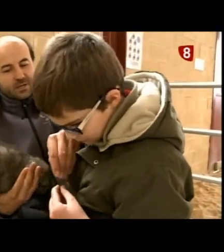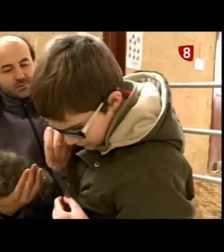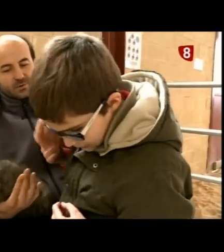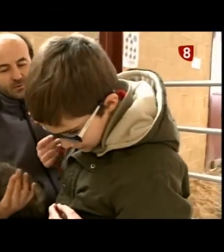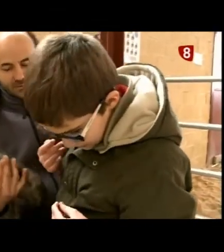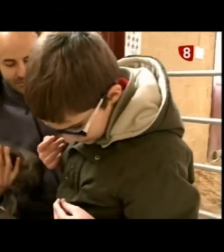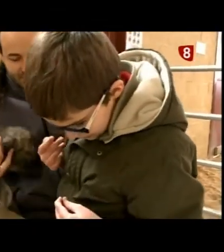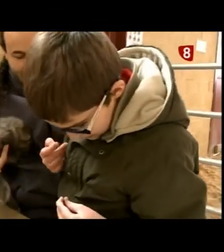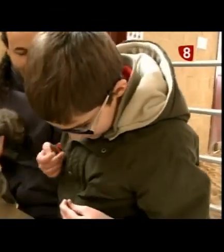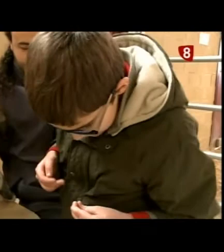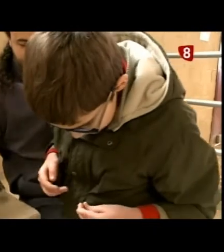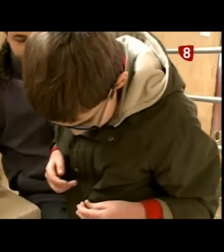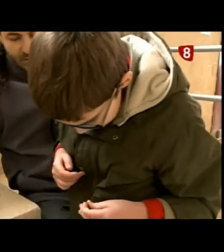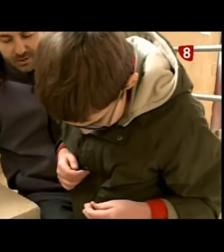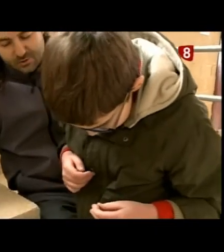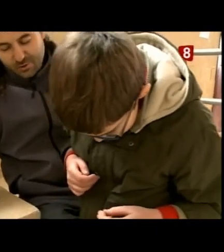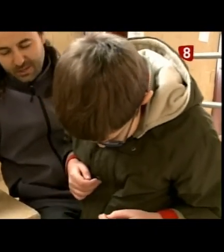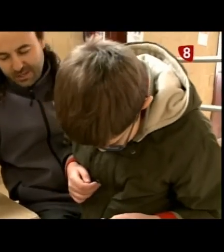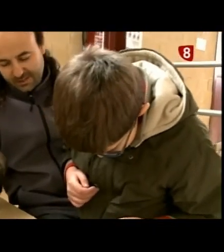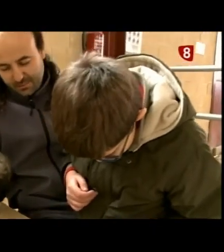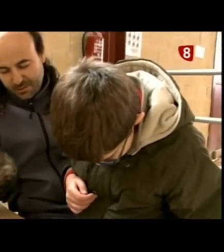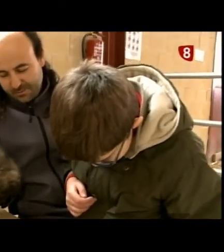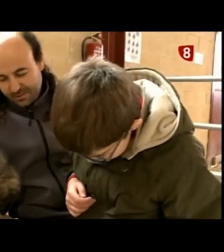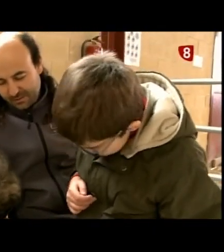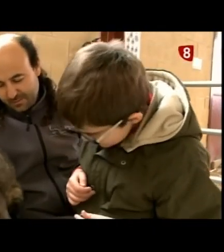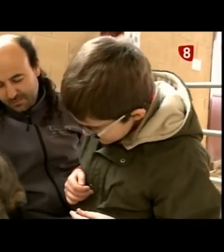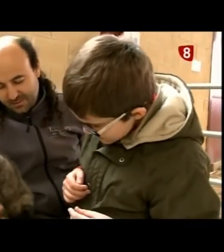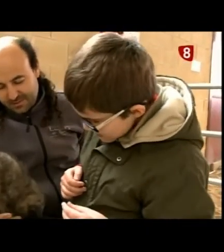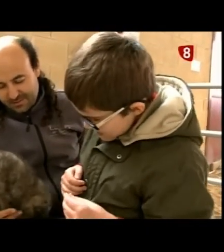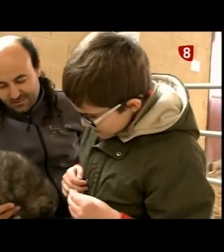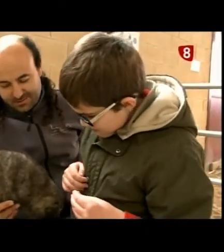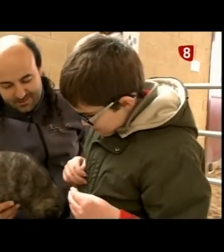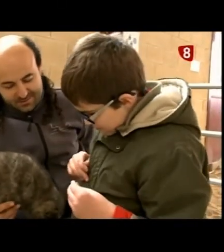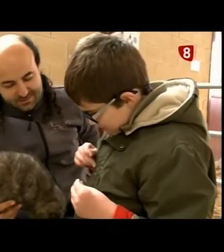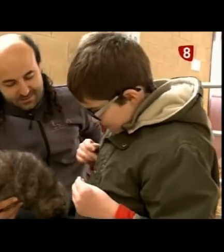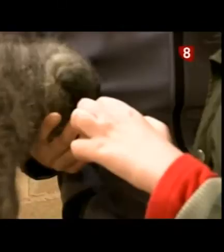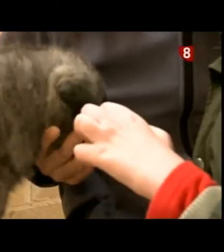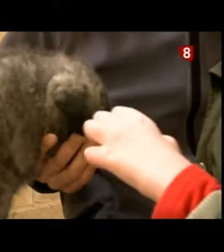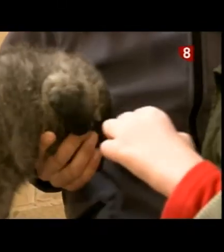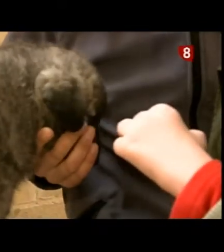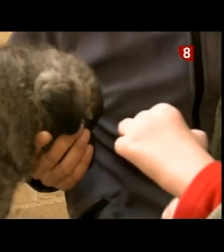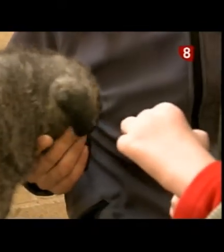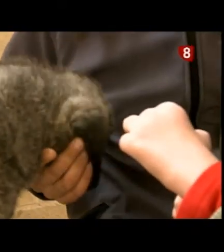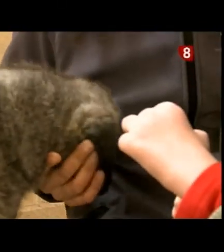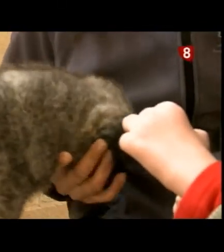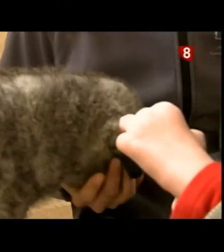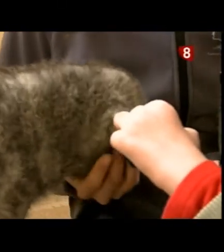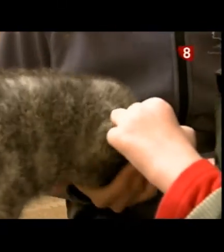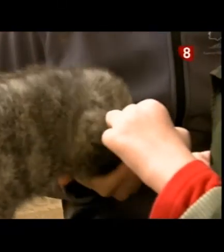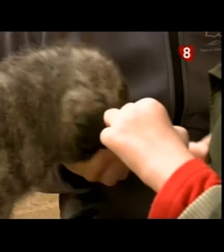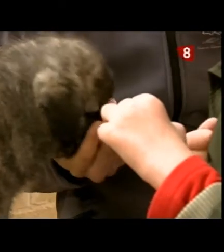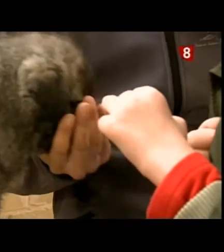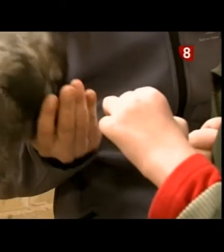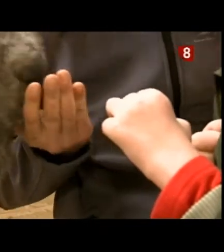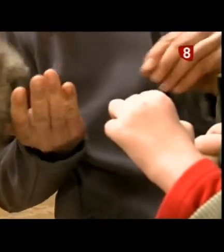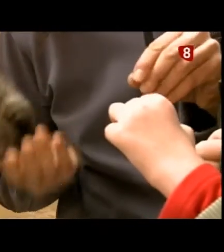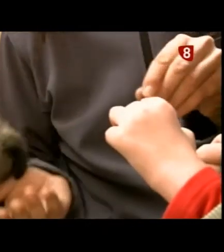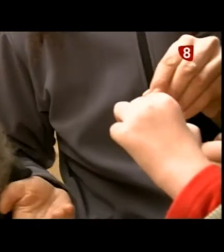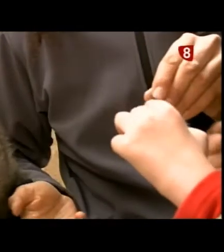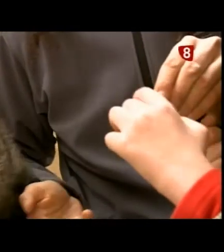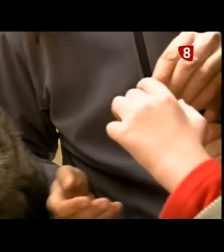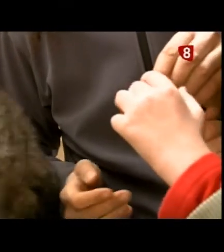lo que tiene es que, bueno, que es un animal, una raza que bueno, que ya digamos que te facilita